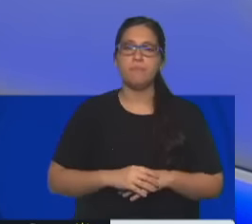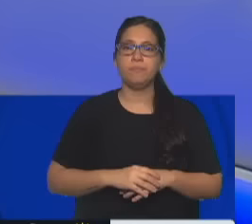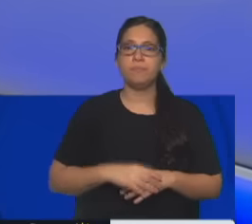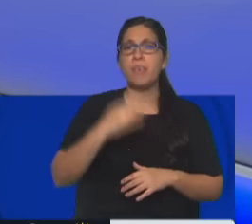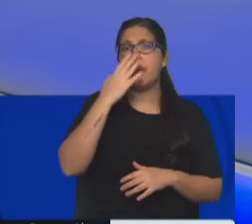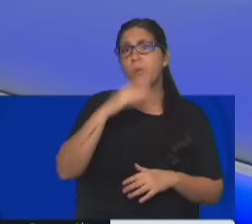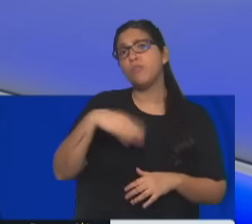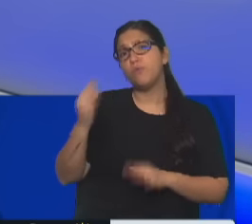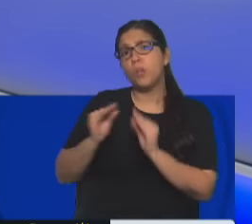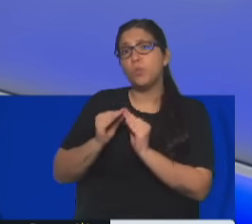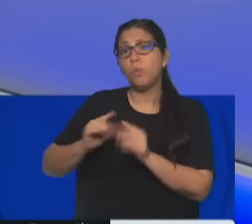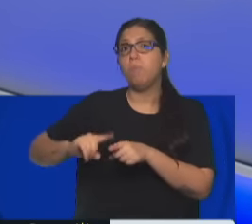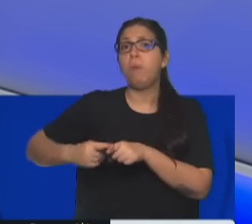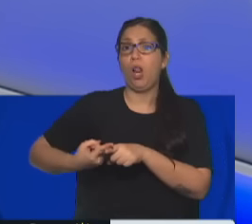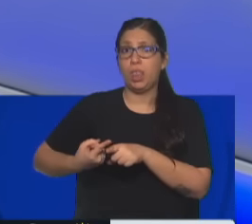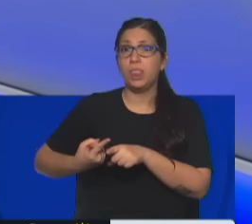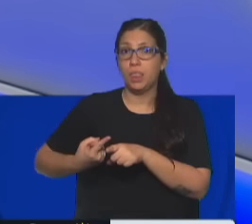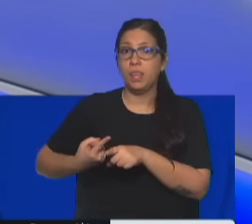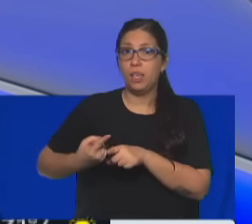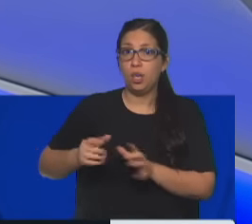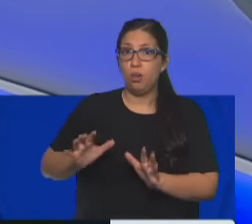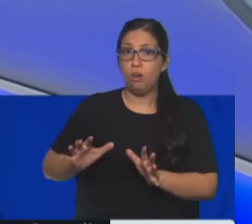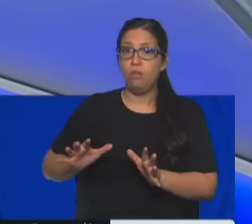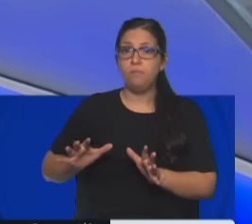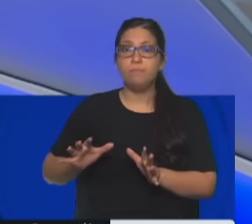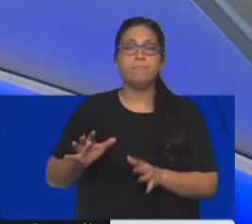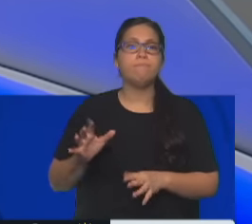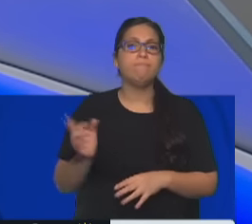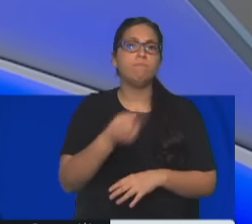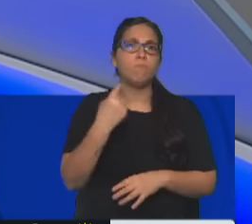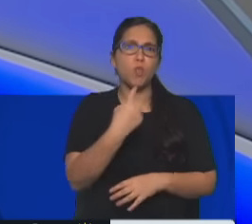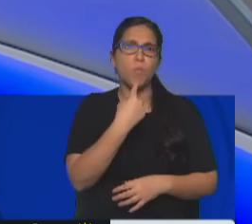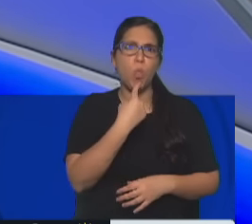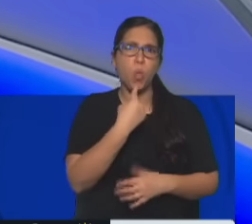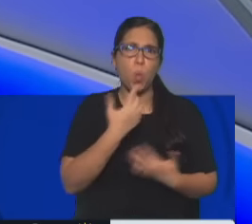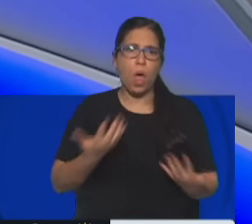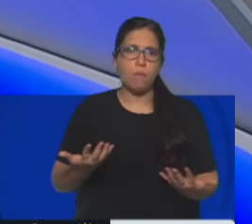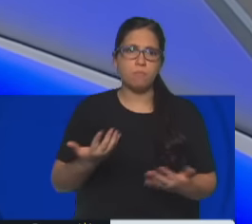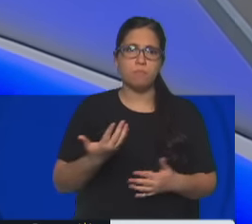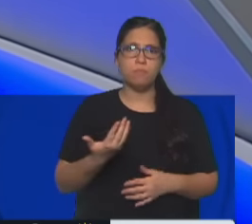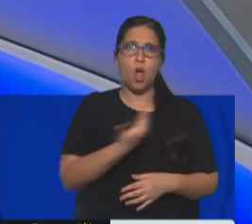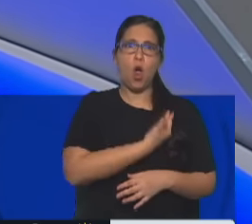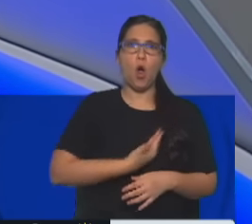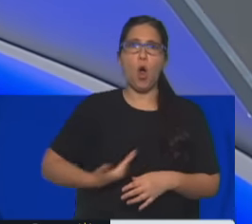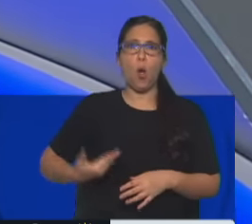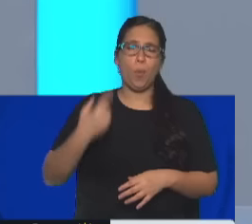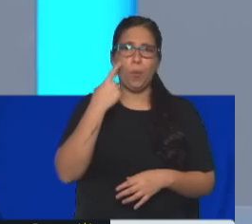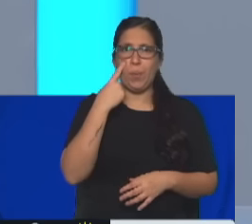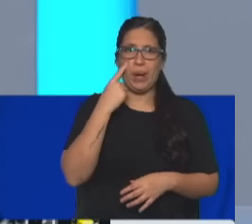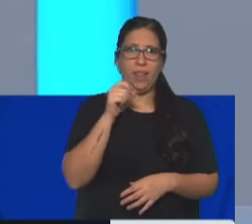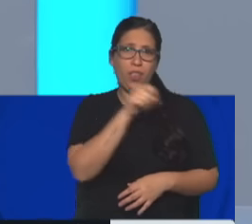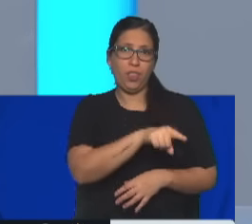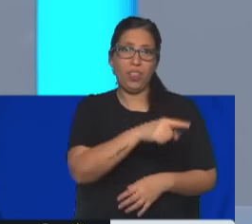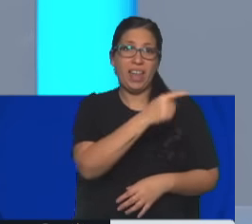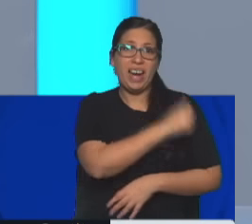más político, ¿no? Una pregunta que surgió, que se hizo muchas veces esta semana, es por qué el gobernador de Río de Janeiro decide